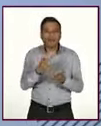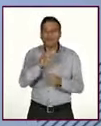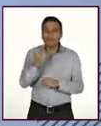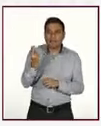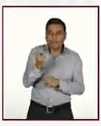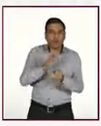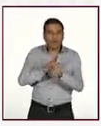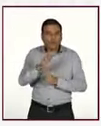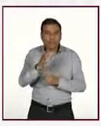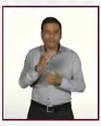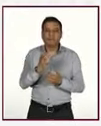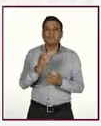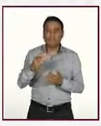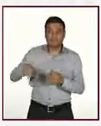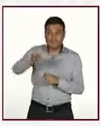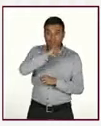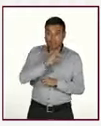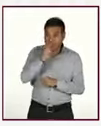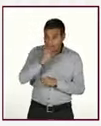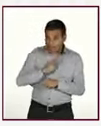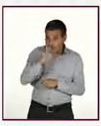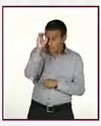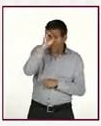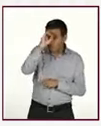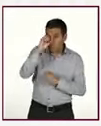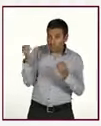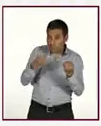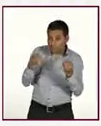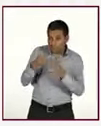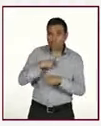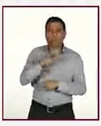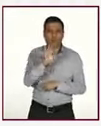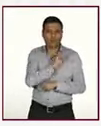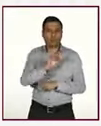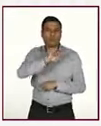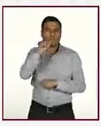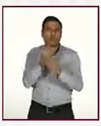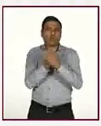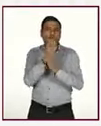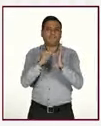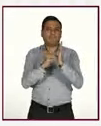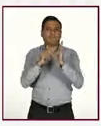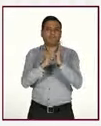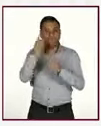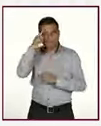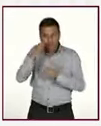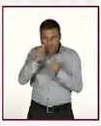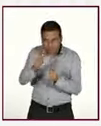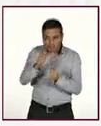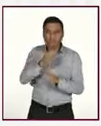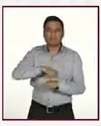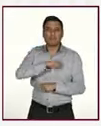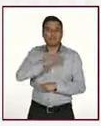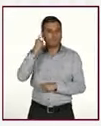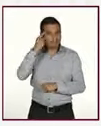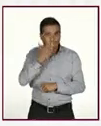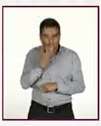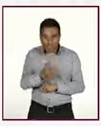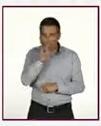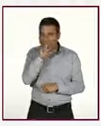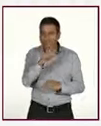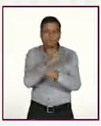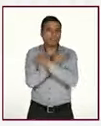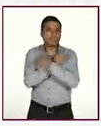partir de lo que ellas y ellos nos dicen podemos desarrollar metodologías de atención, no solo en salud, en educación,